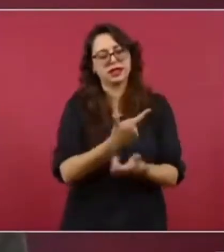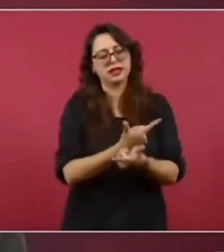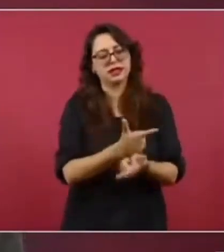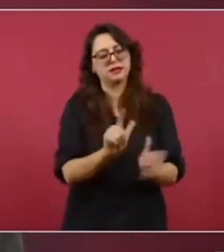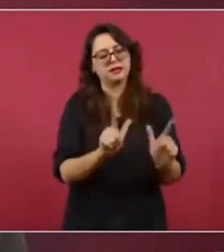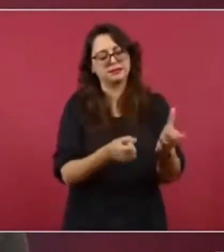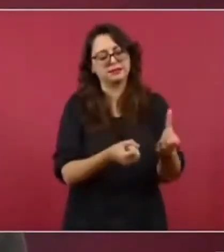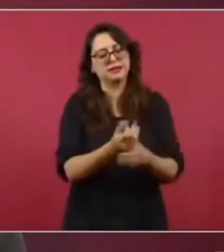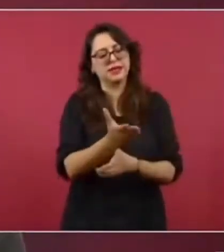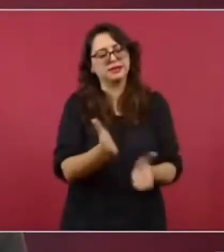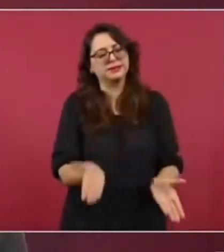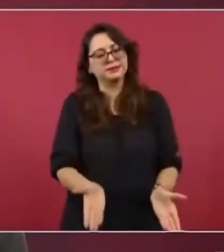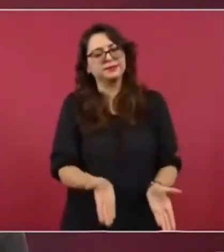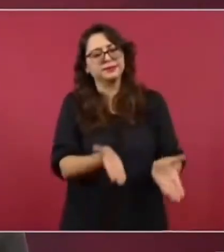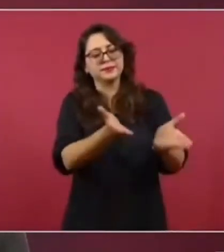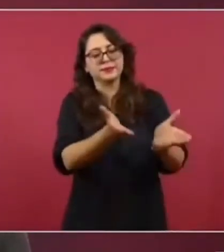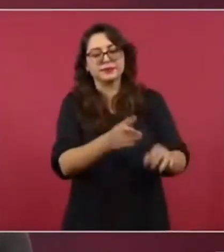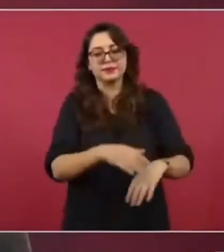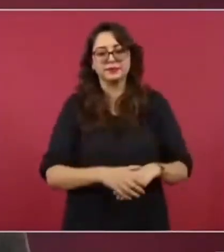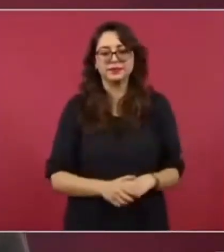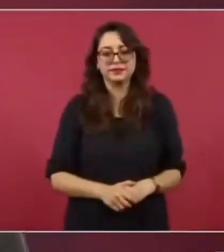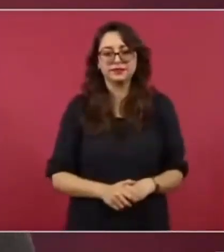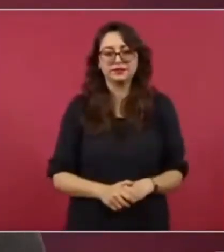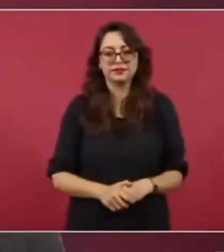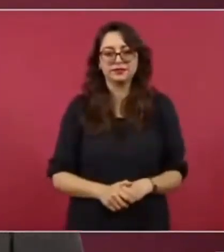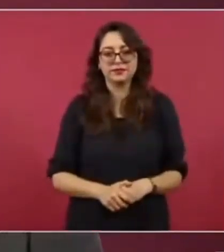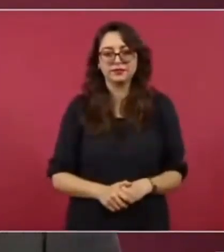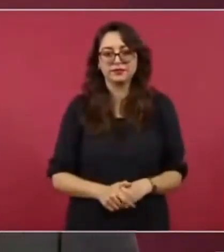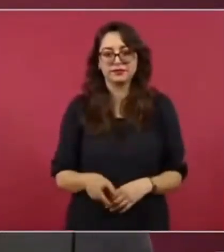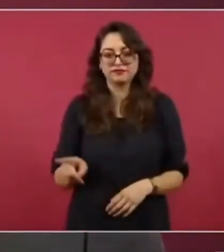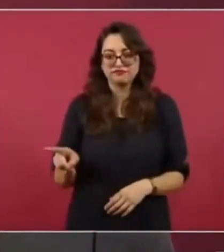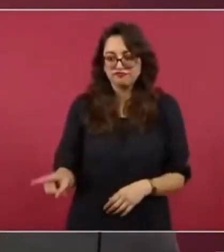o a cualquier otra persona. Un viernes